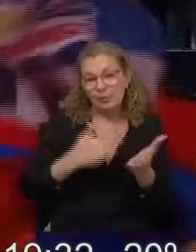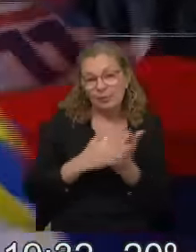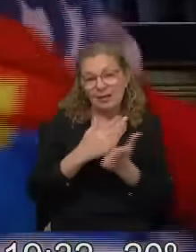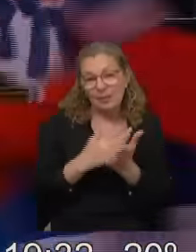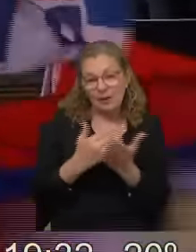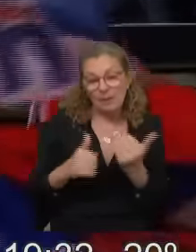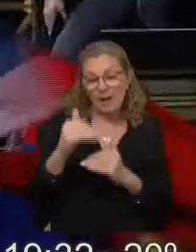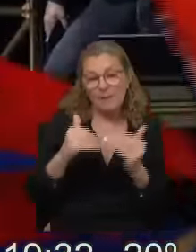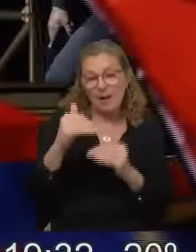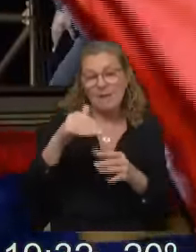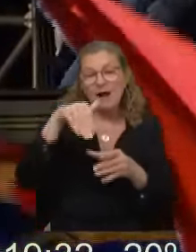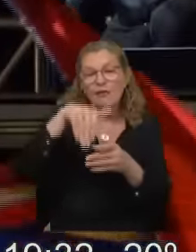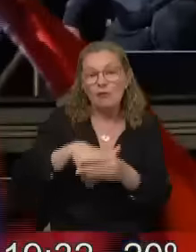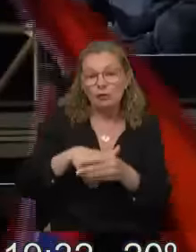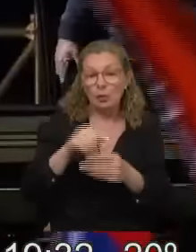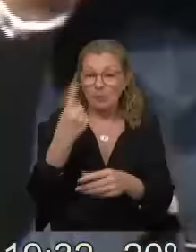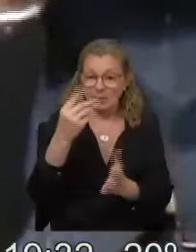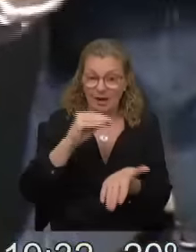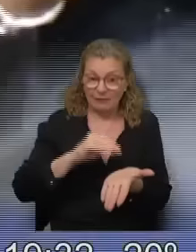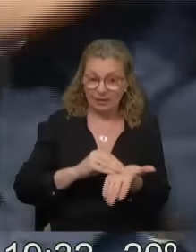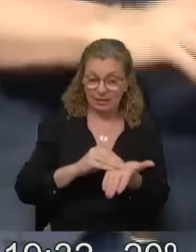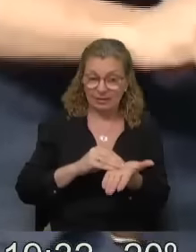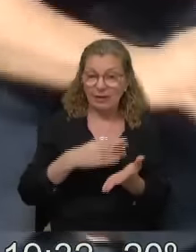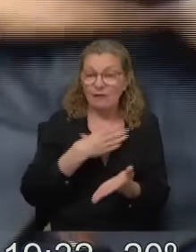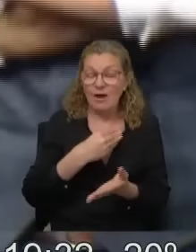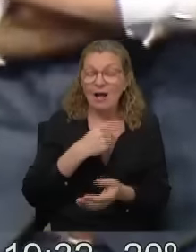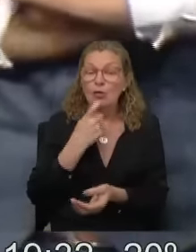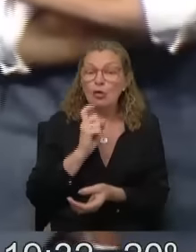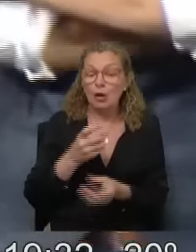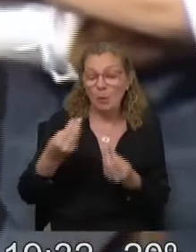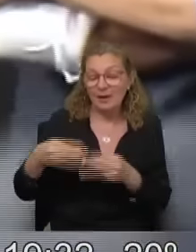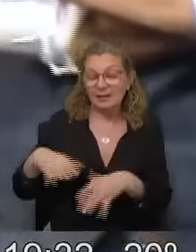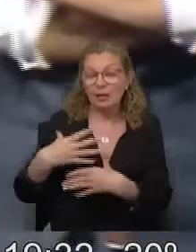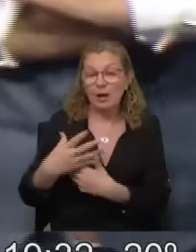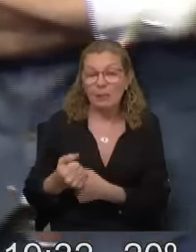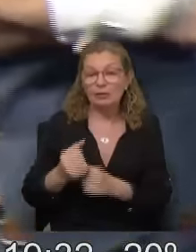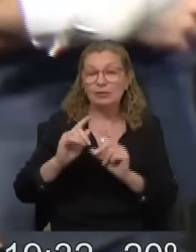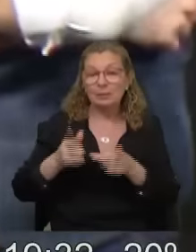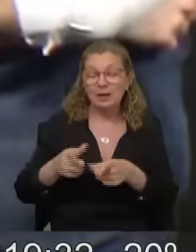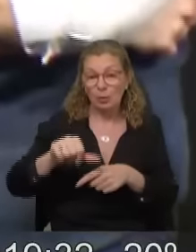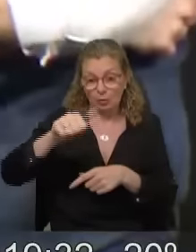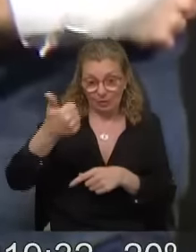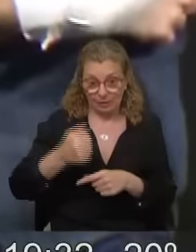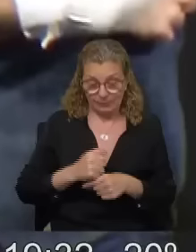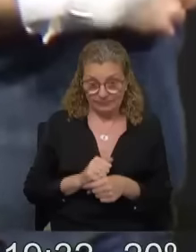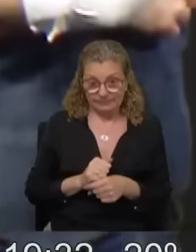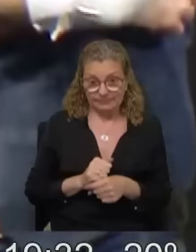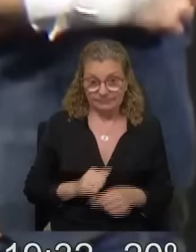su caudal electoral con respecto a la primera vuelta, mientras que blancos y colorados perdieron apoyo incluso cuando ganaron.